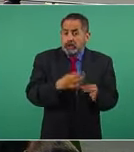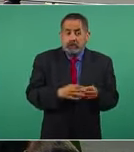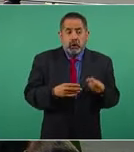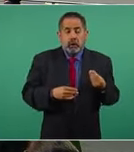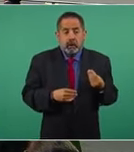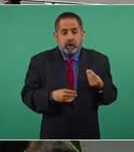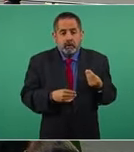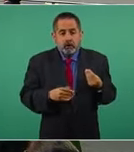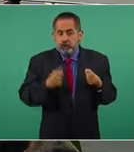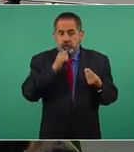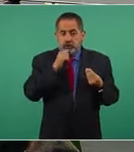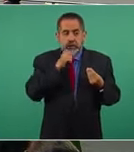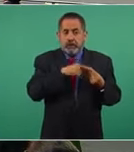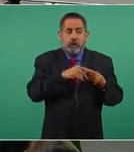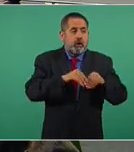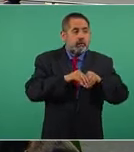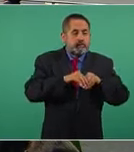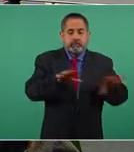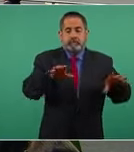y no había salido